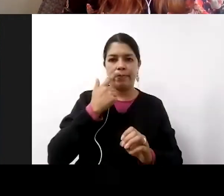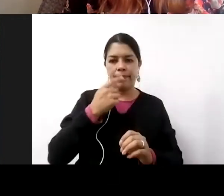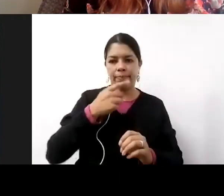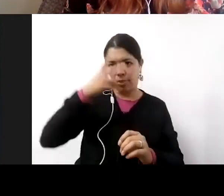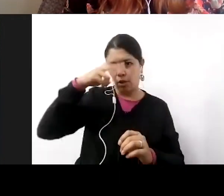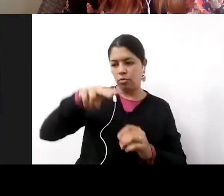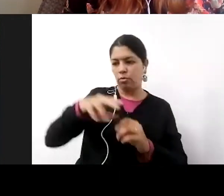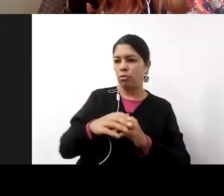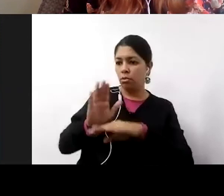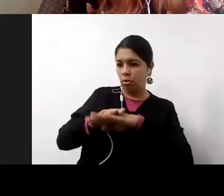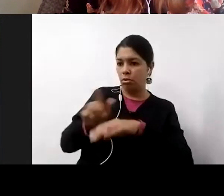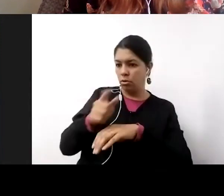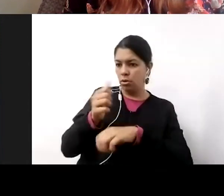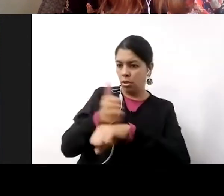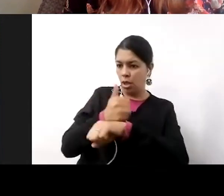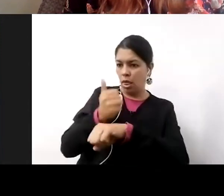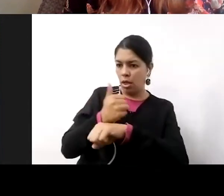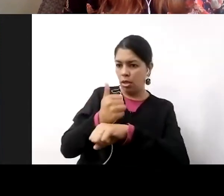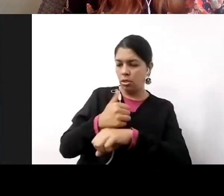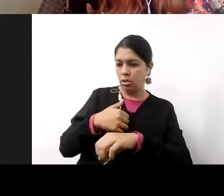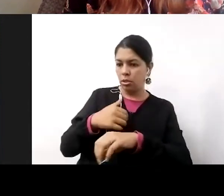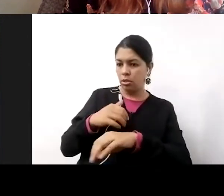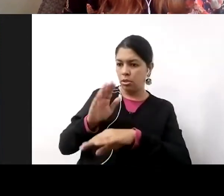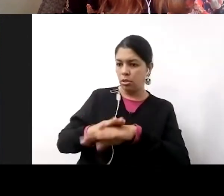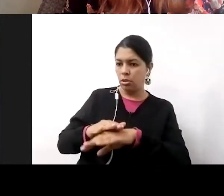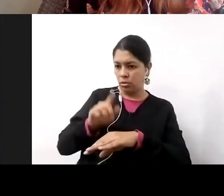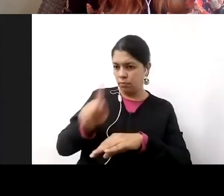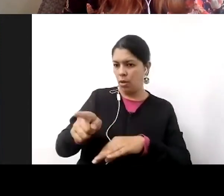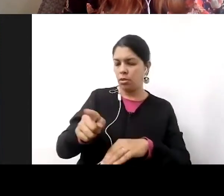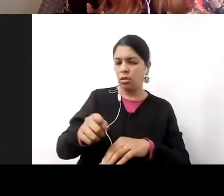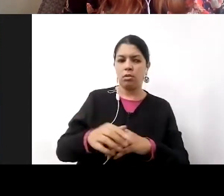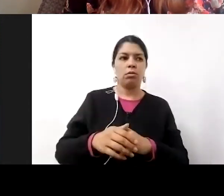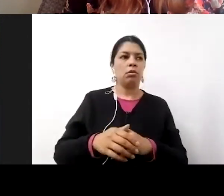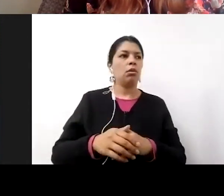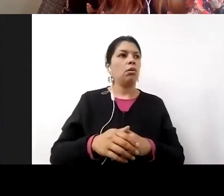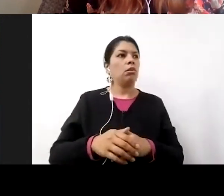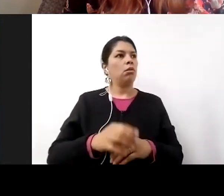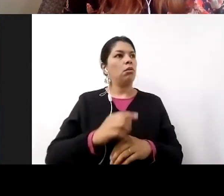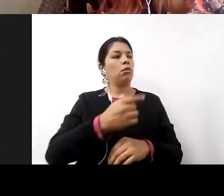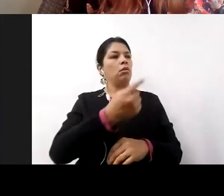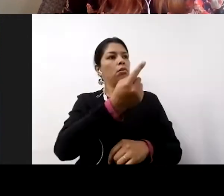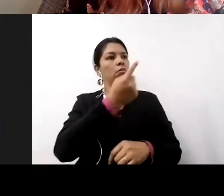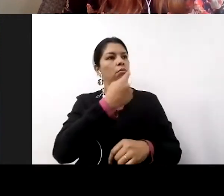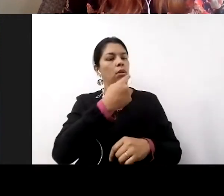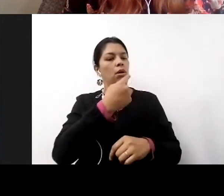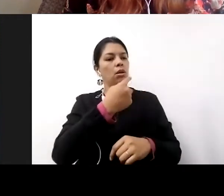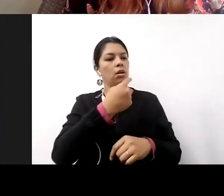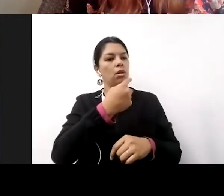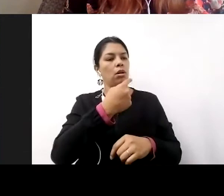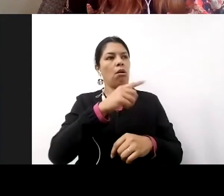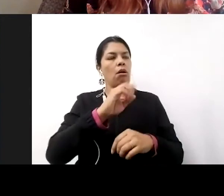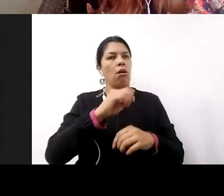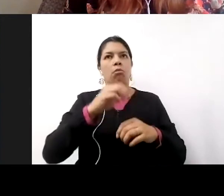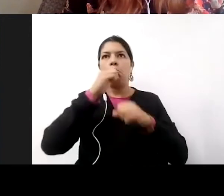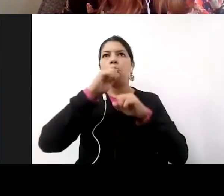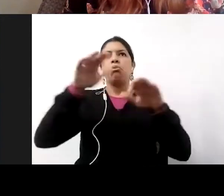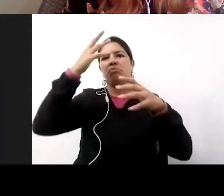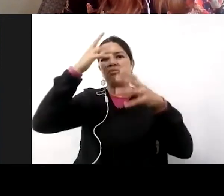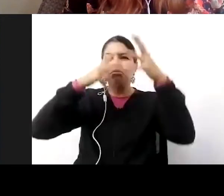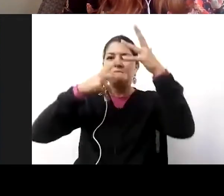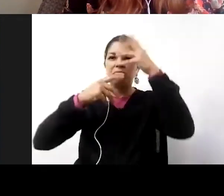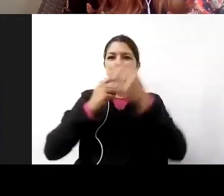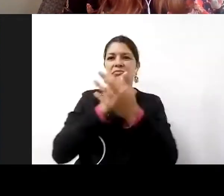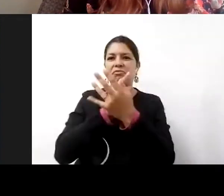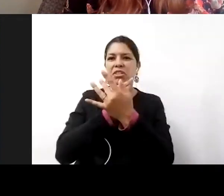y él se lo pasa en redes sociales, va a generar un conflicto porque él ya dio una instrucción que no ha sido acatada. Un tercero